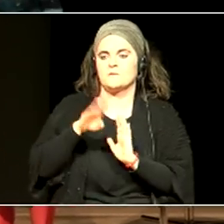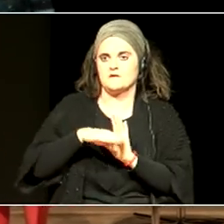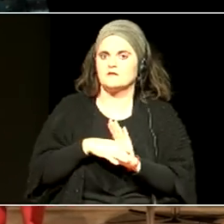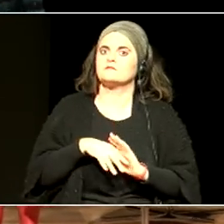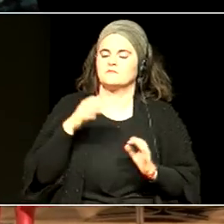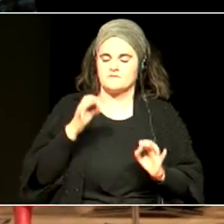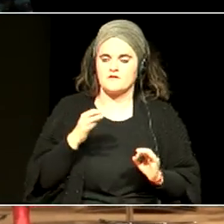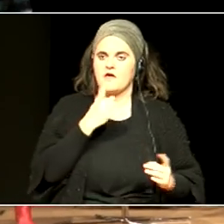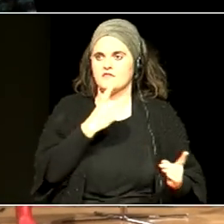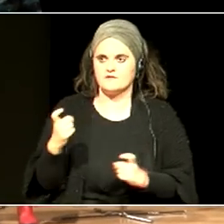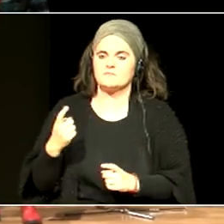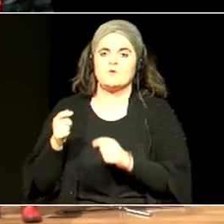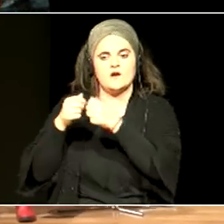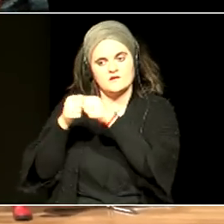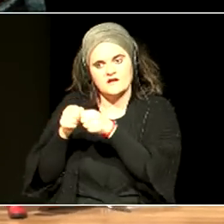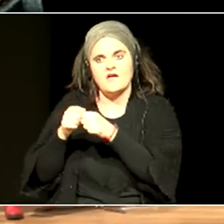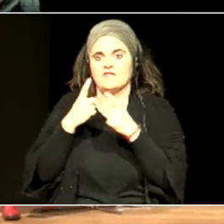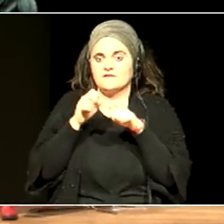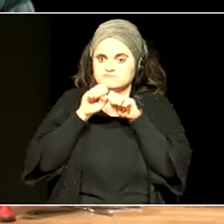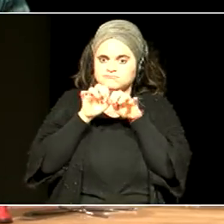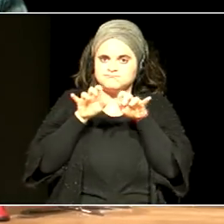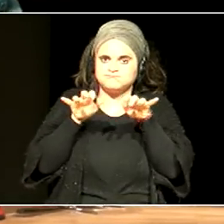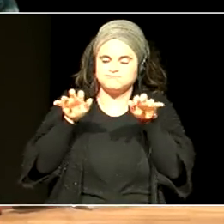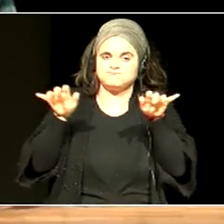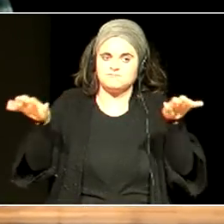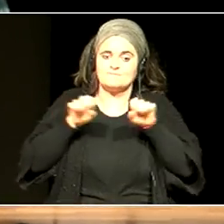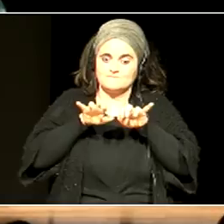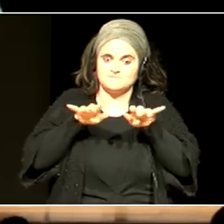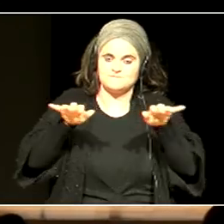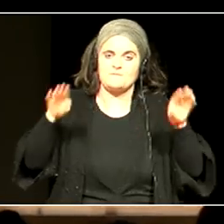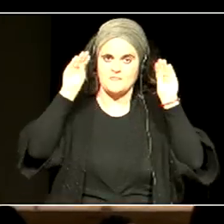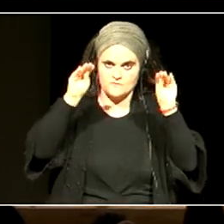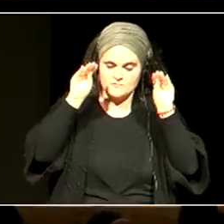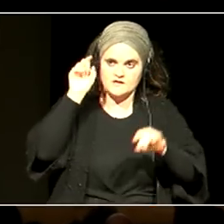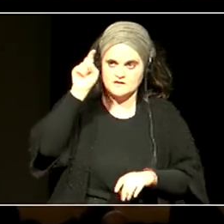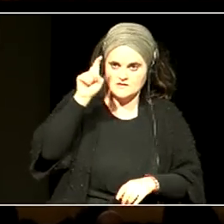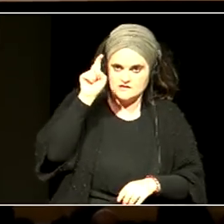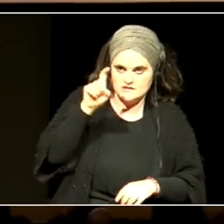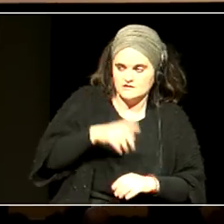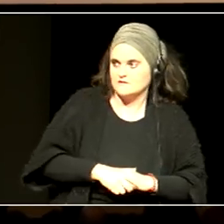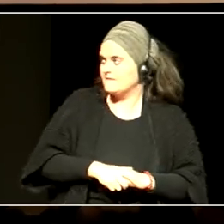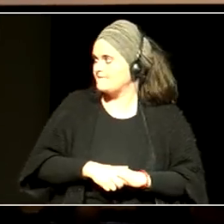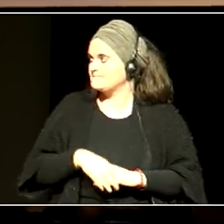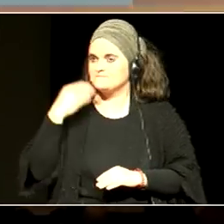orain hori zorak beatu formun irakas